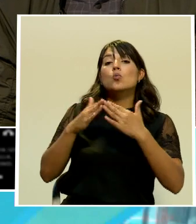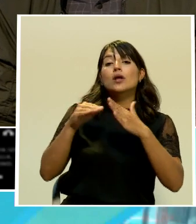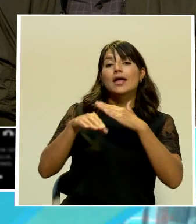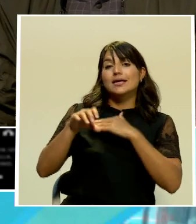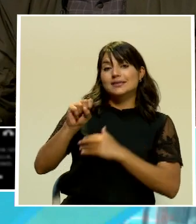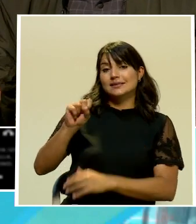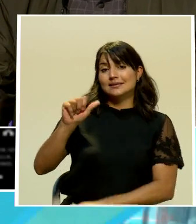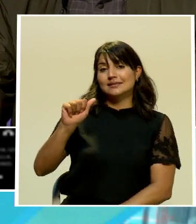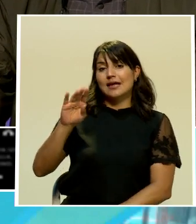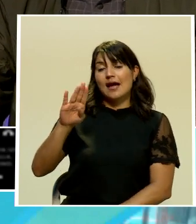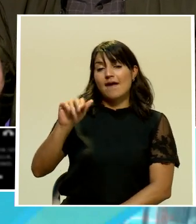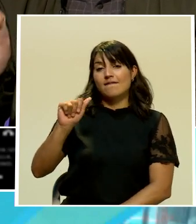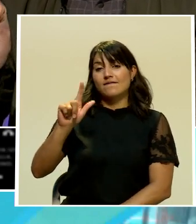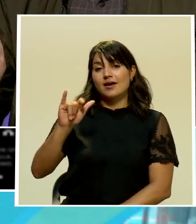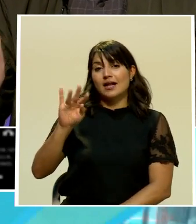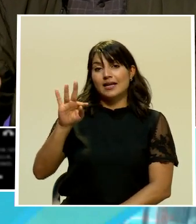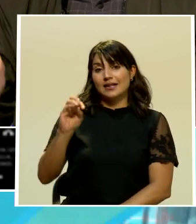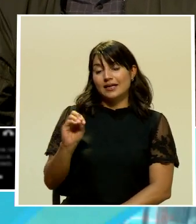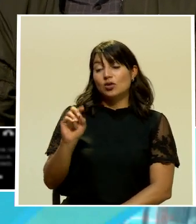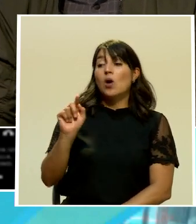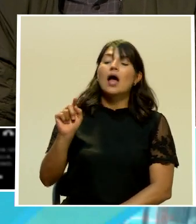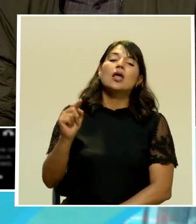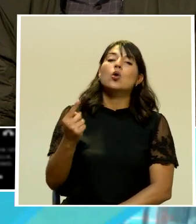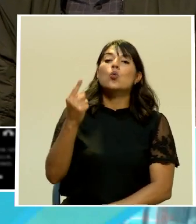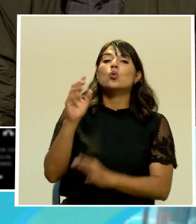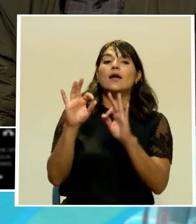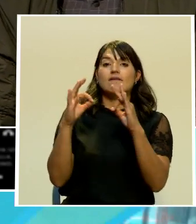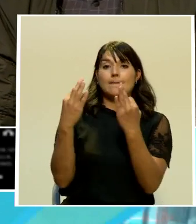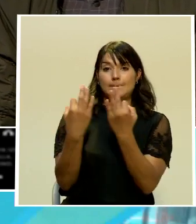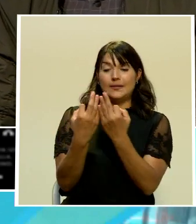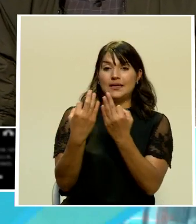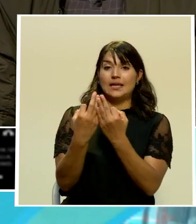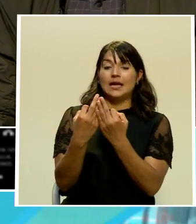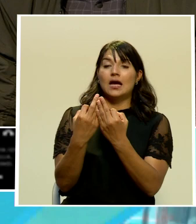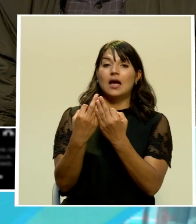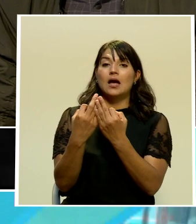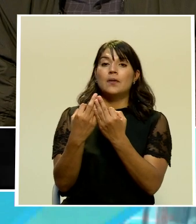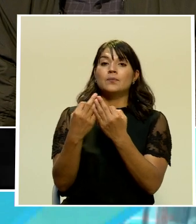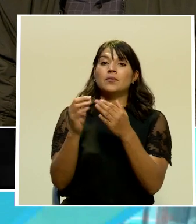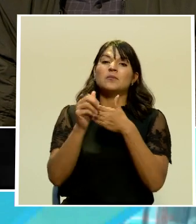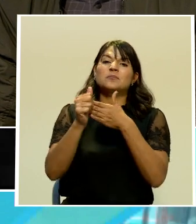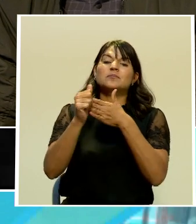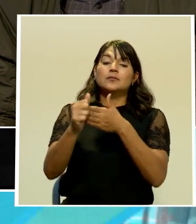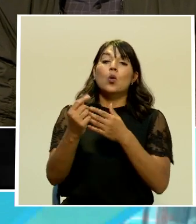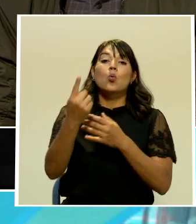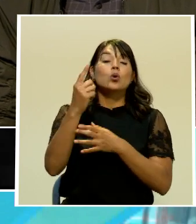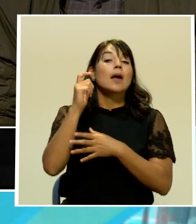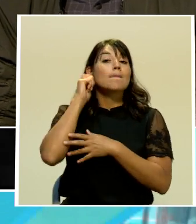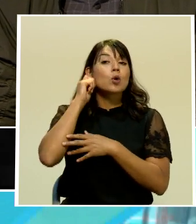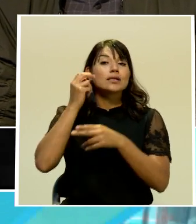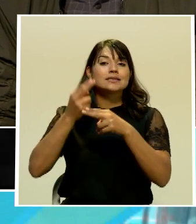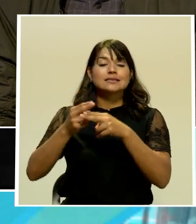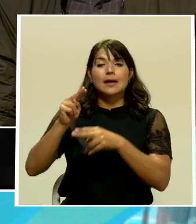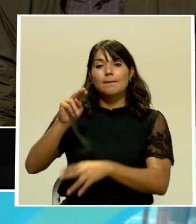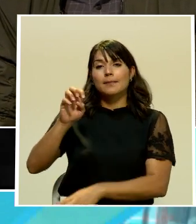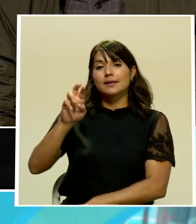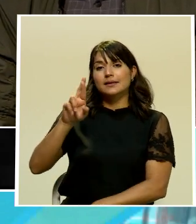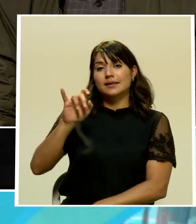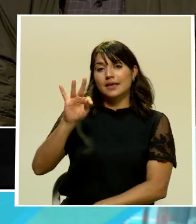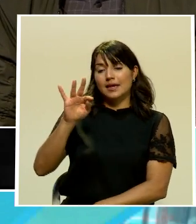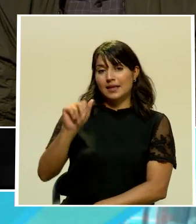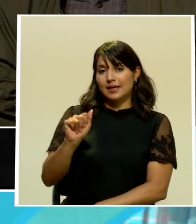Sabalito, específicamente una familia encabezada por una mujer que se llama Emerita, y es un retrato de los cortes de